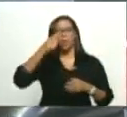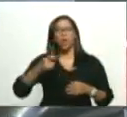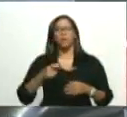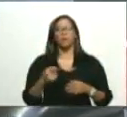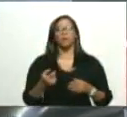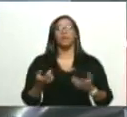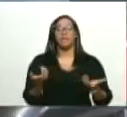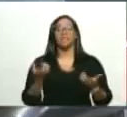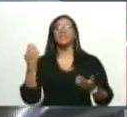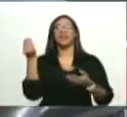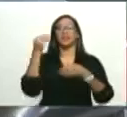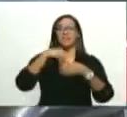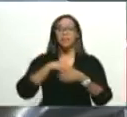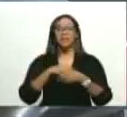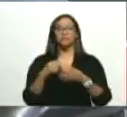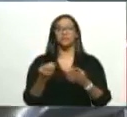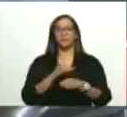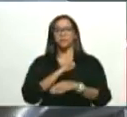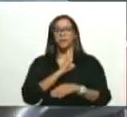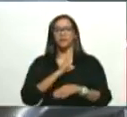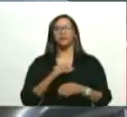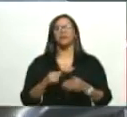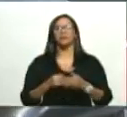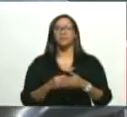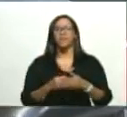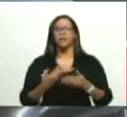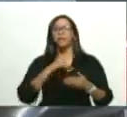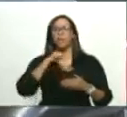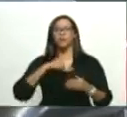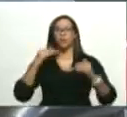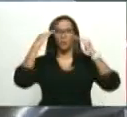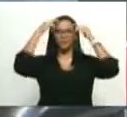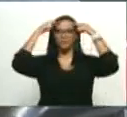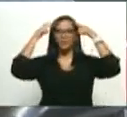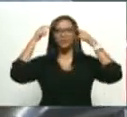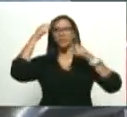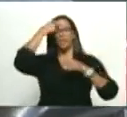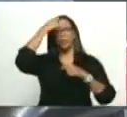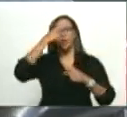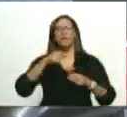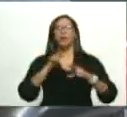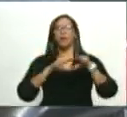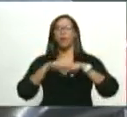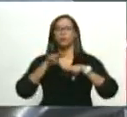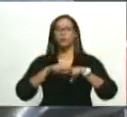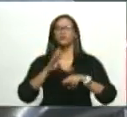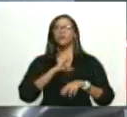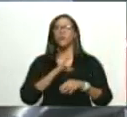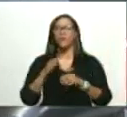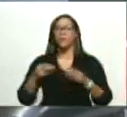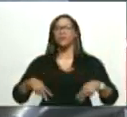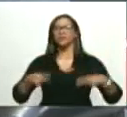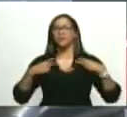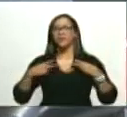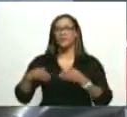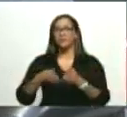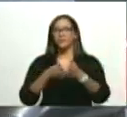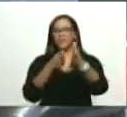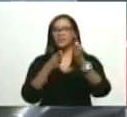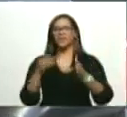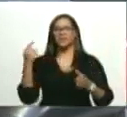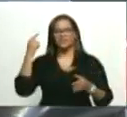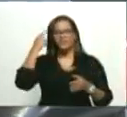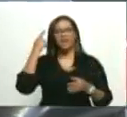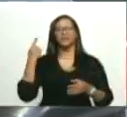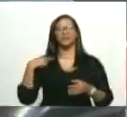además, que fue parte del legado del comandante Chávez, de que el pueblo se ve como constructor de su propio destino, que sabe que tiene las herramientas,